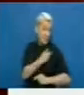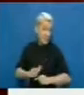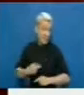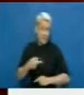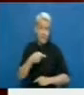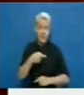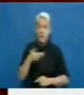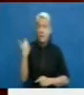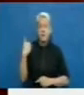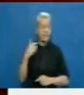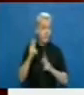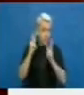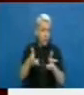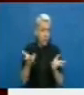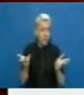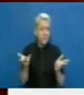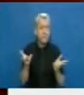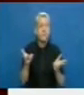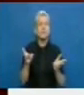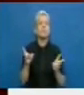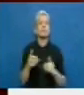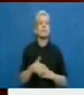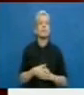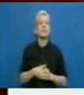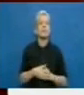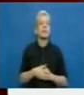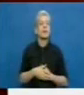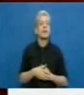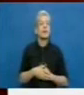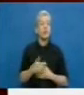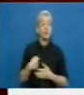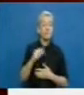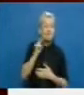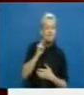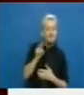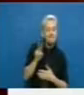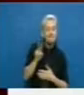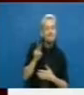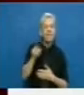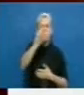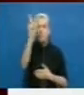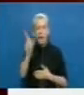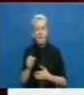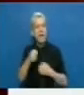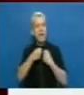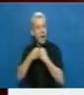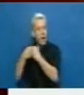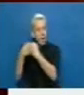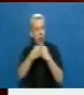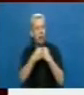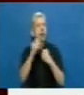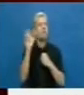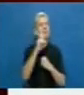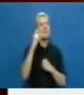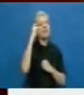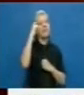semana. Si uno, en ese contexto, no, yo no veo espacio para que el país esté de acuerdo con una promoción para 10 provincias con un